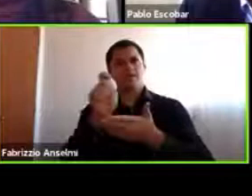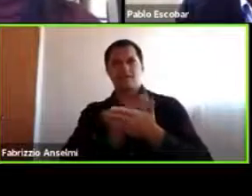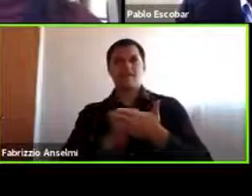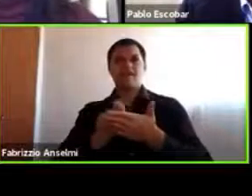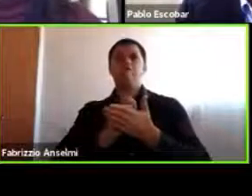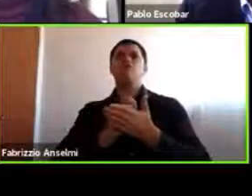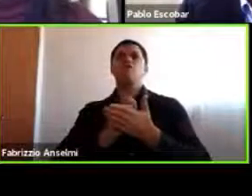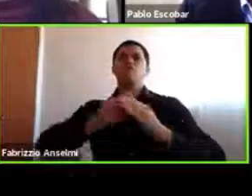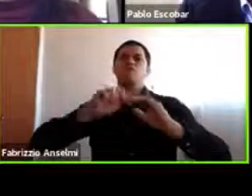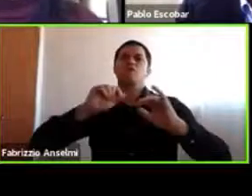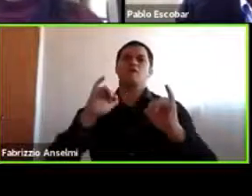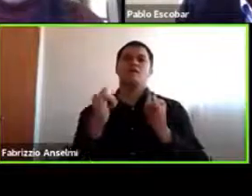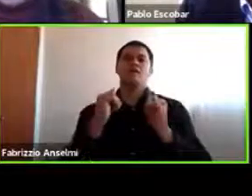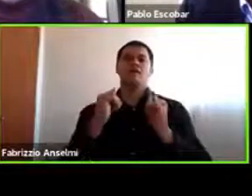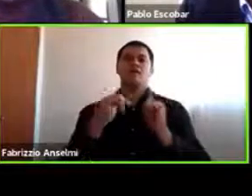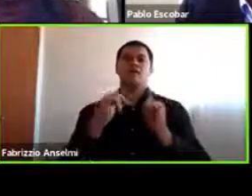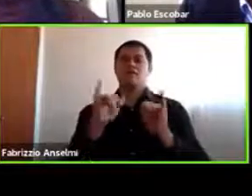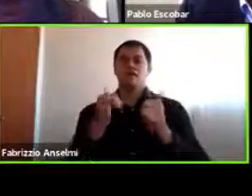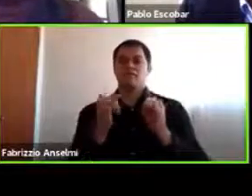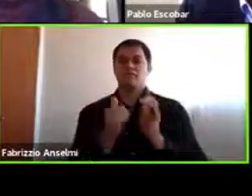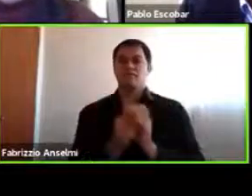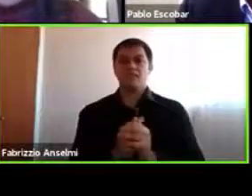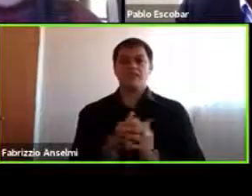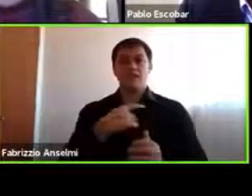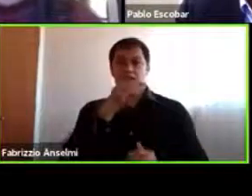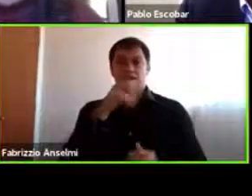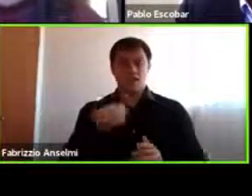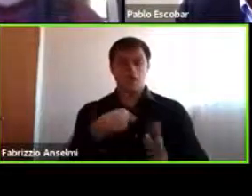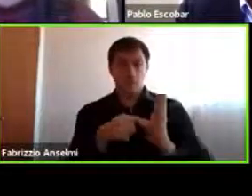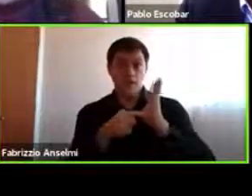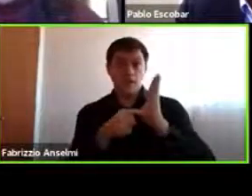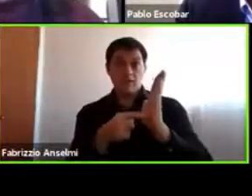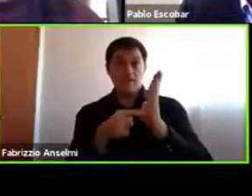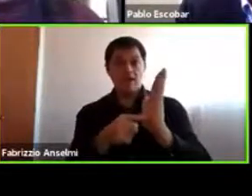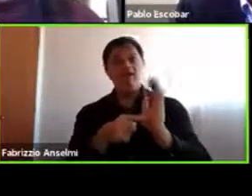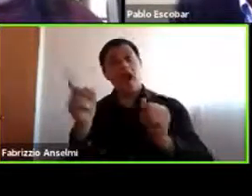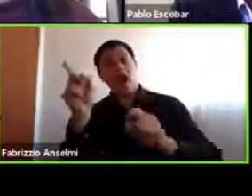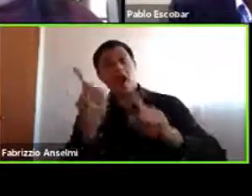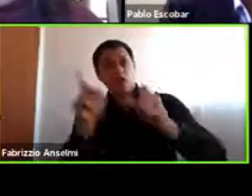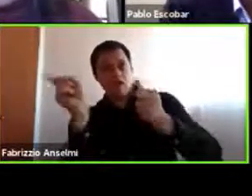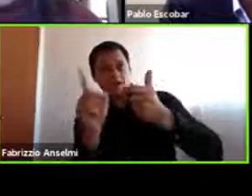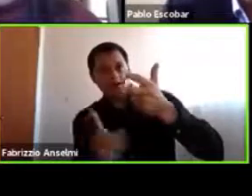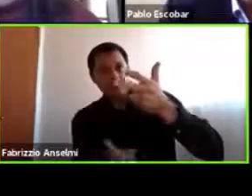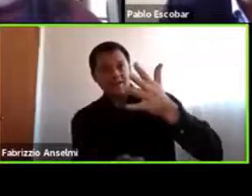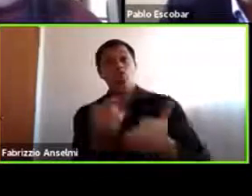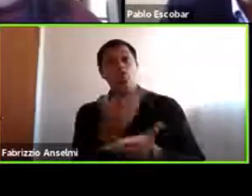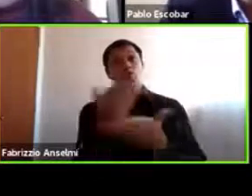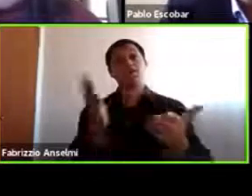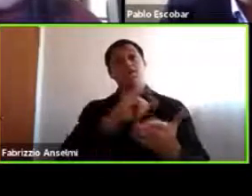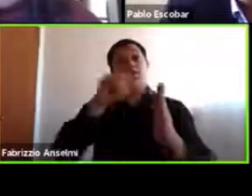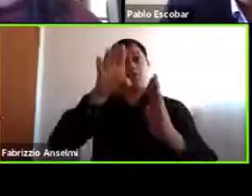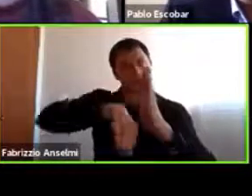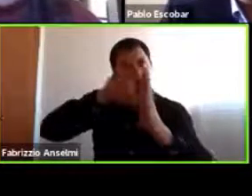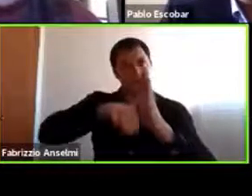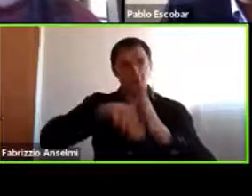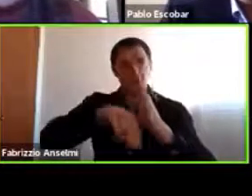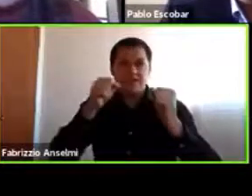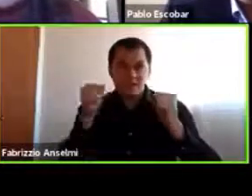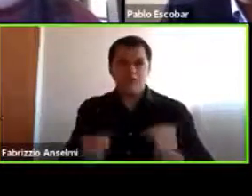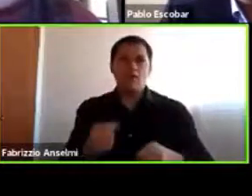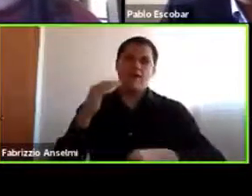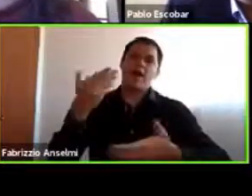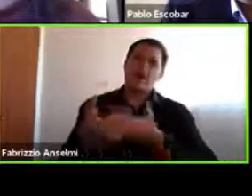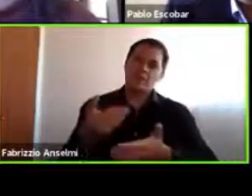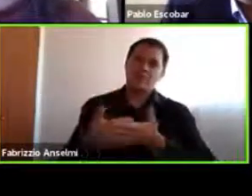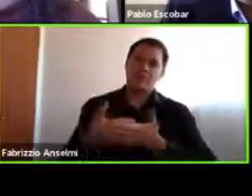usos y las características que ustedes pueden modificar para sacarle el mayor provecho a la aplicación que les estamos presentando el día de